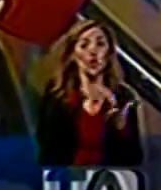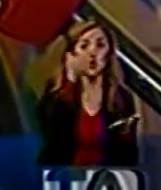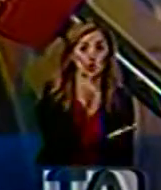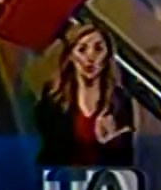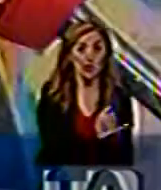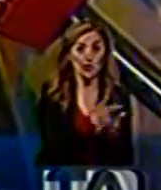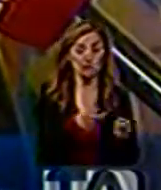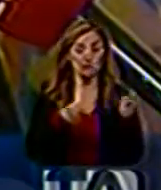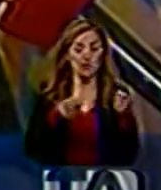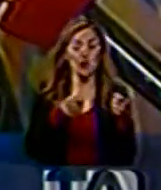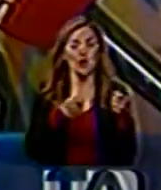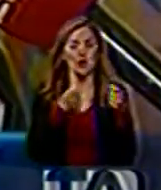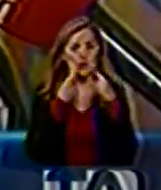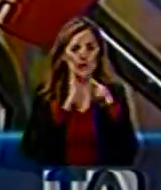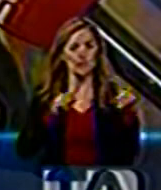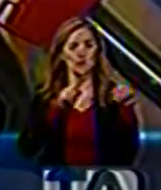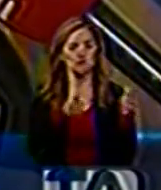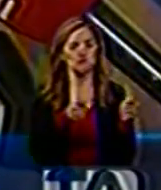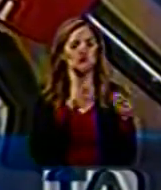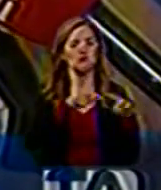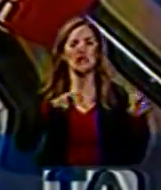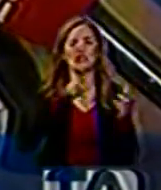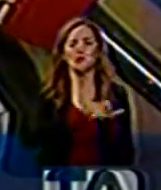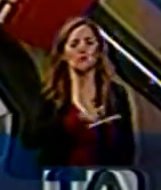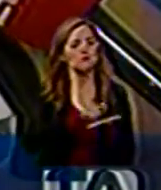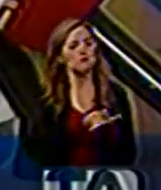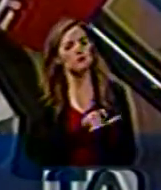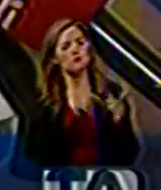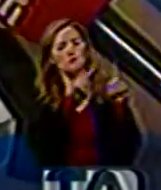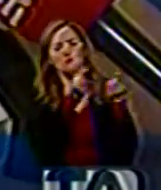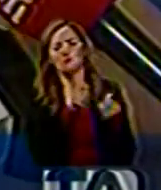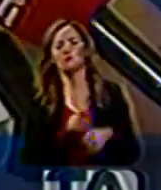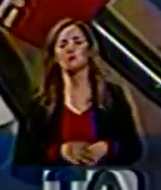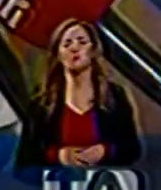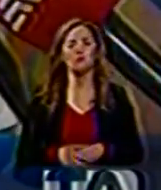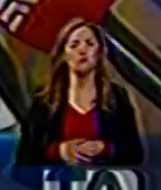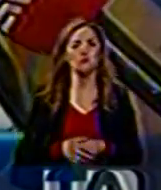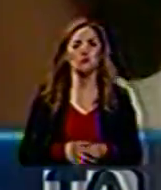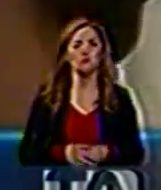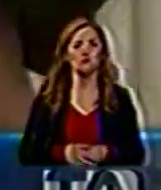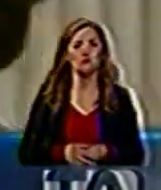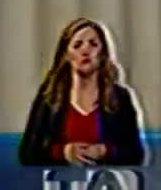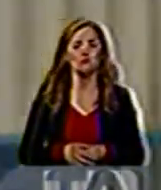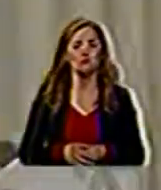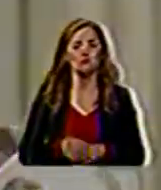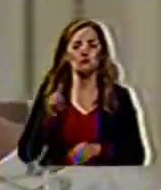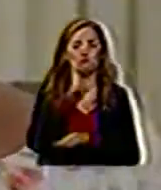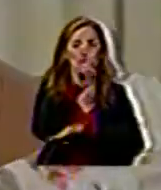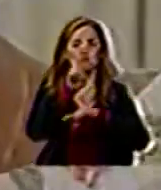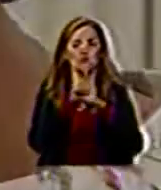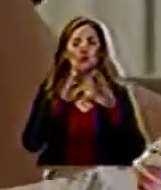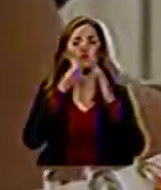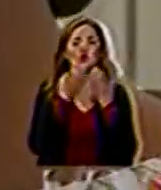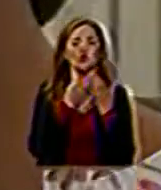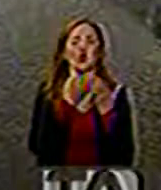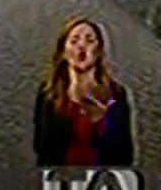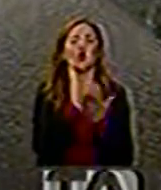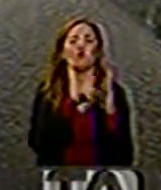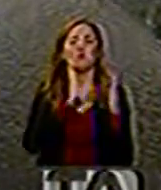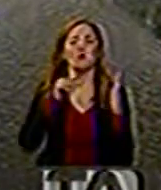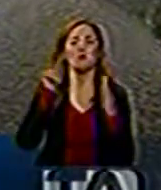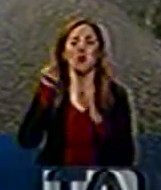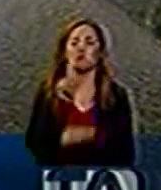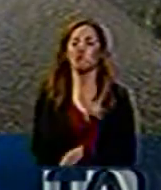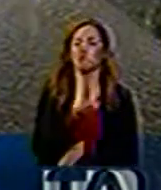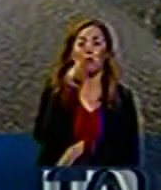lugar donde se hizo esta declaración juramentada y en base a eso se iniciará la investigación previa respectiva. Incluso la directora de la UAFE, Diana Salazar, acudió a